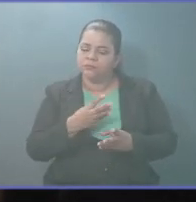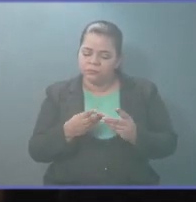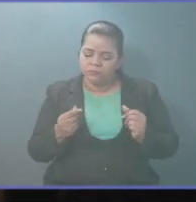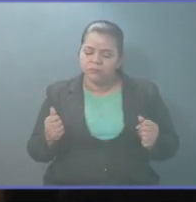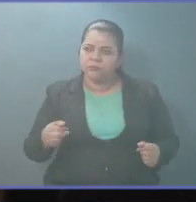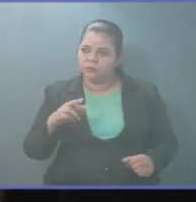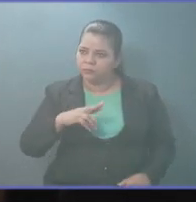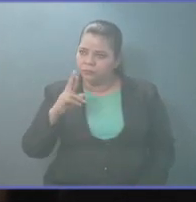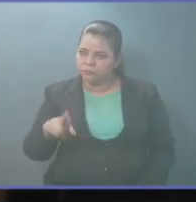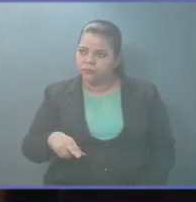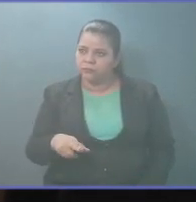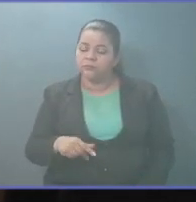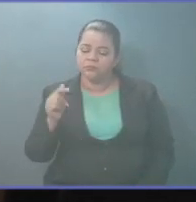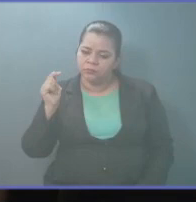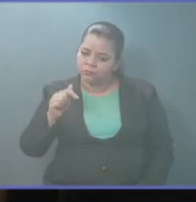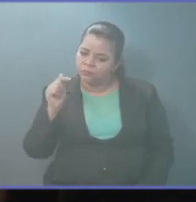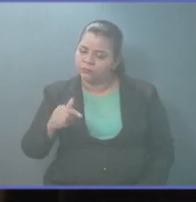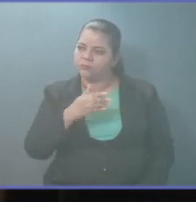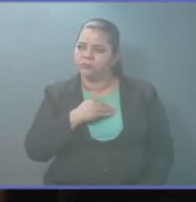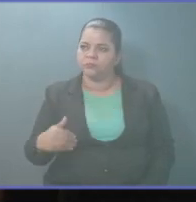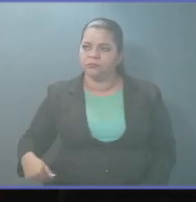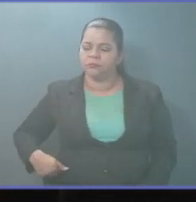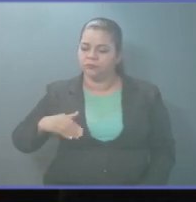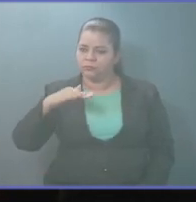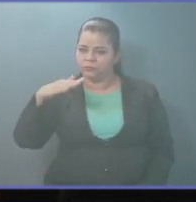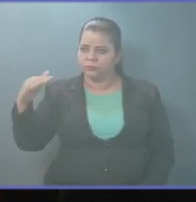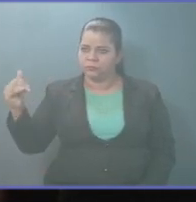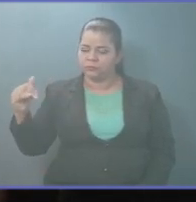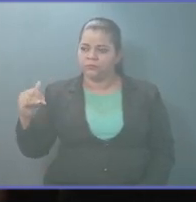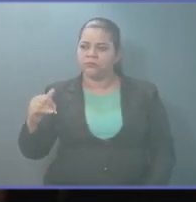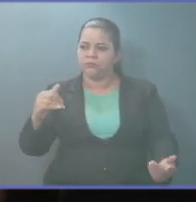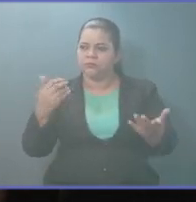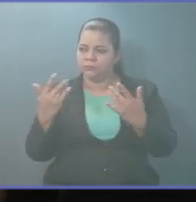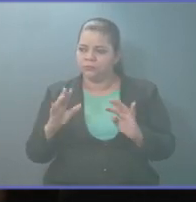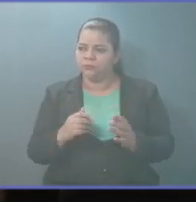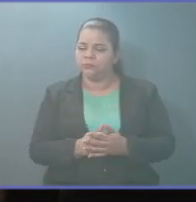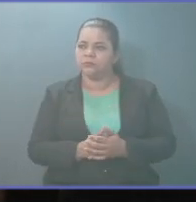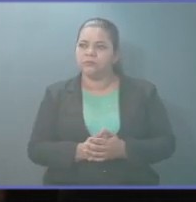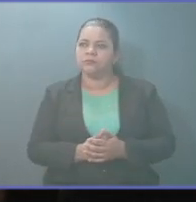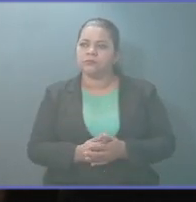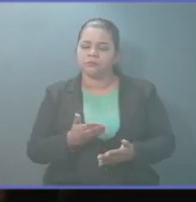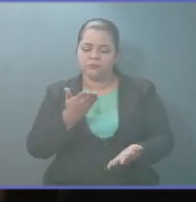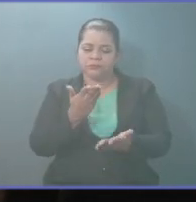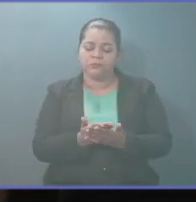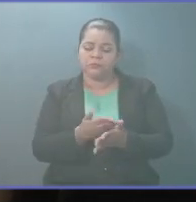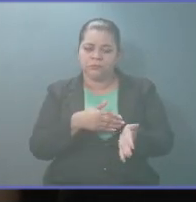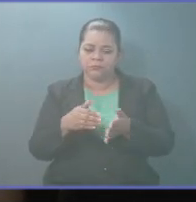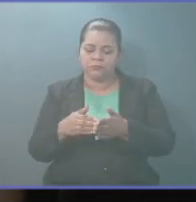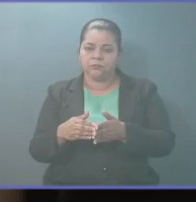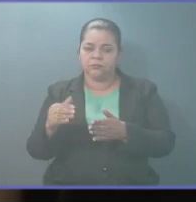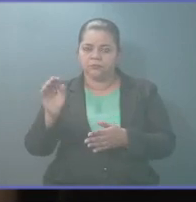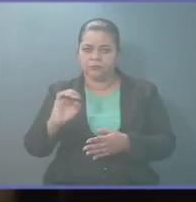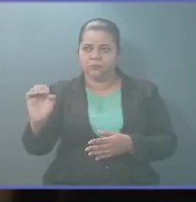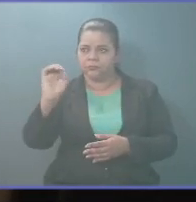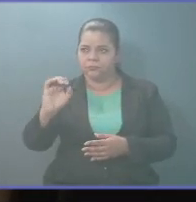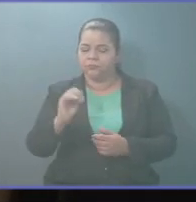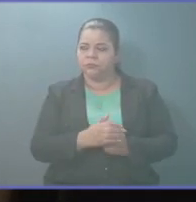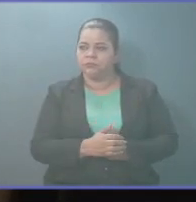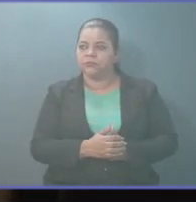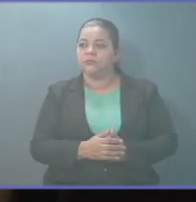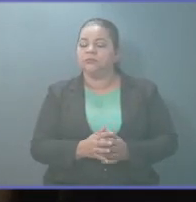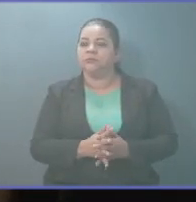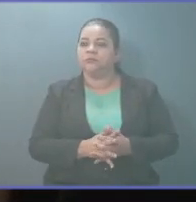discapacidad, y otra cosa es que venga a trabajar y legisle y haga un trabajo técnico desde una comisión y